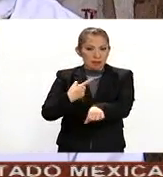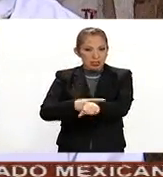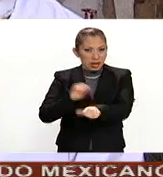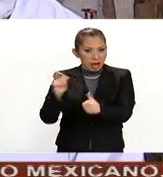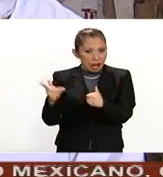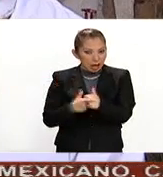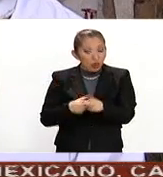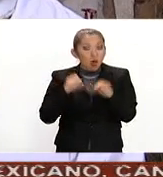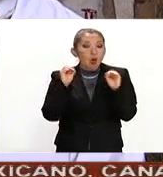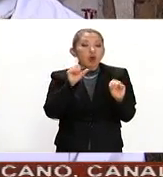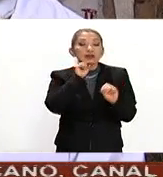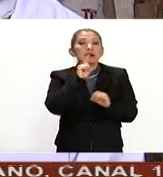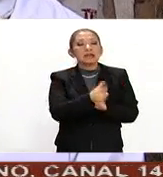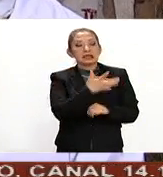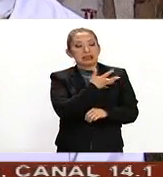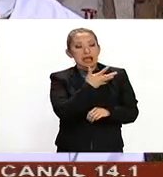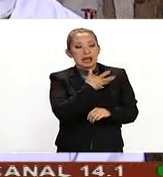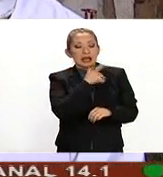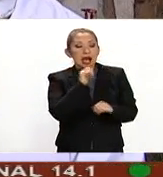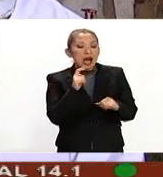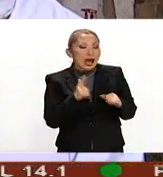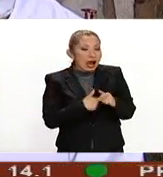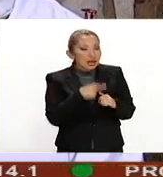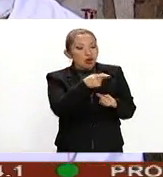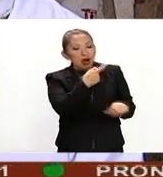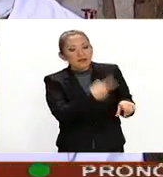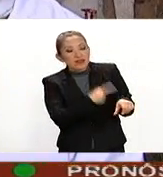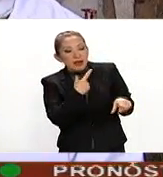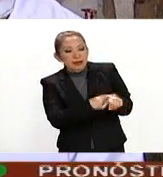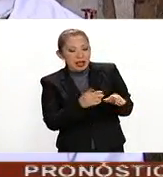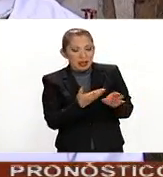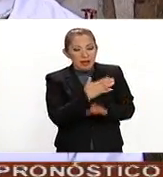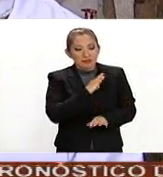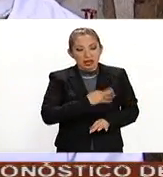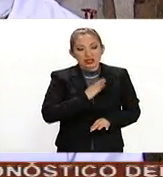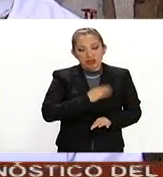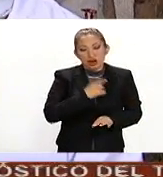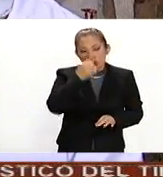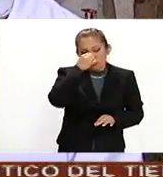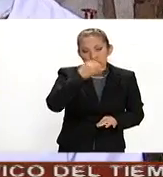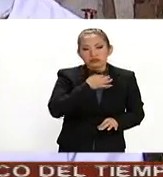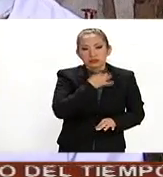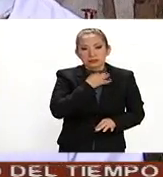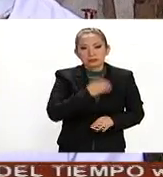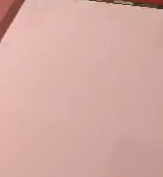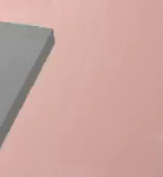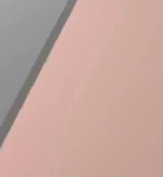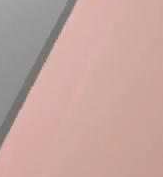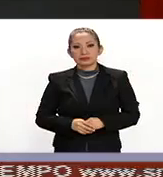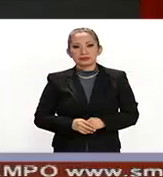enfermedad o que también tienen alguna enfermedad previa infecciosa respiratoria.